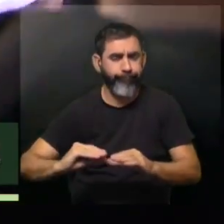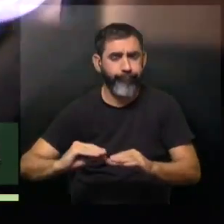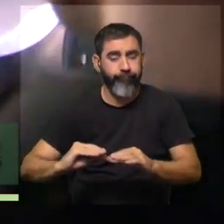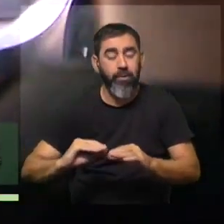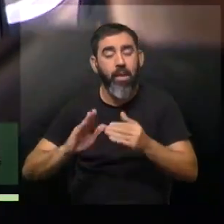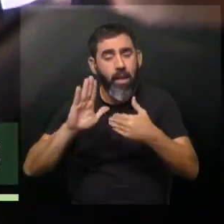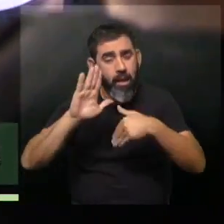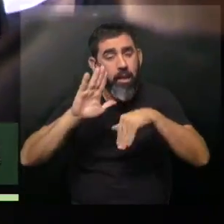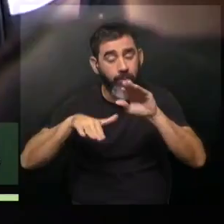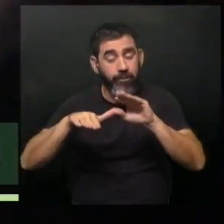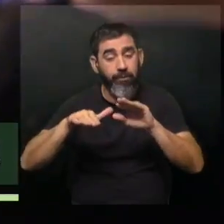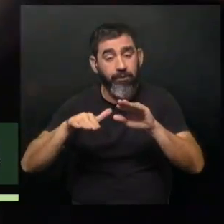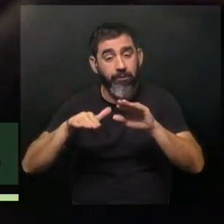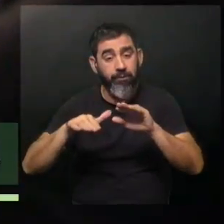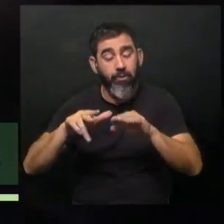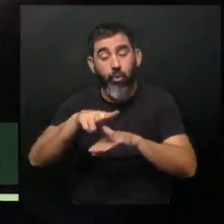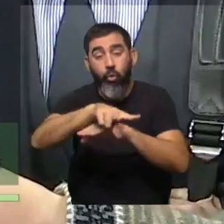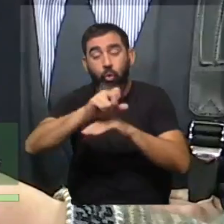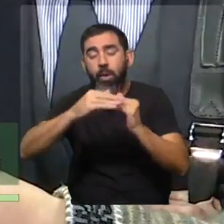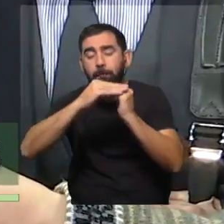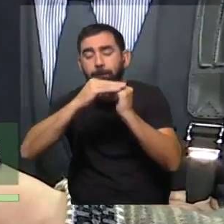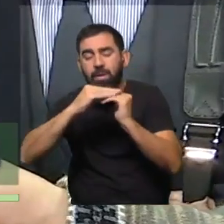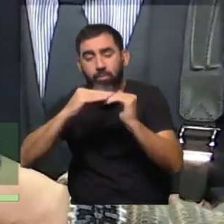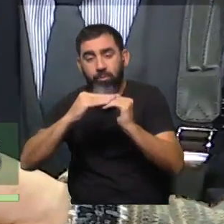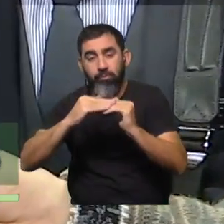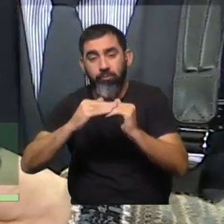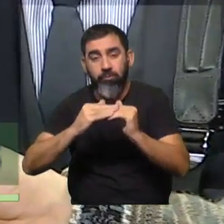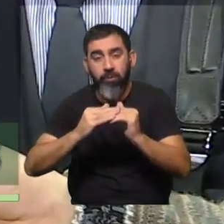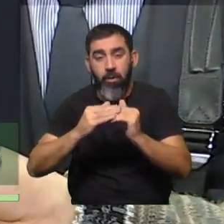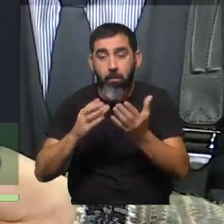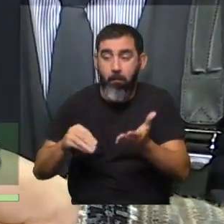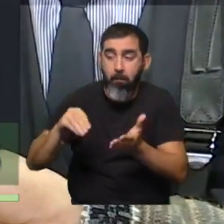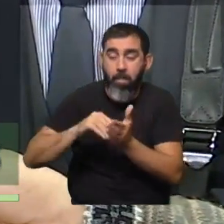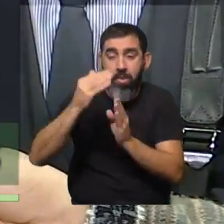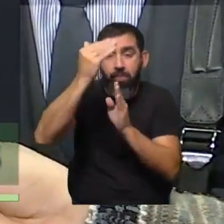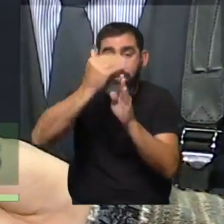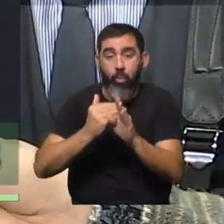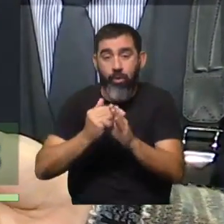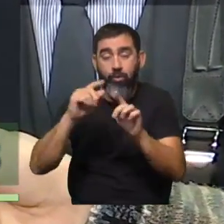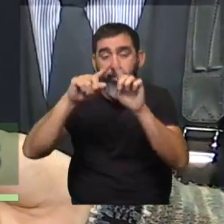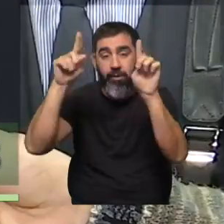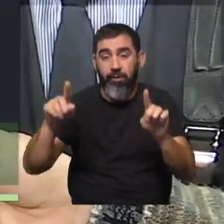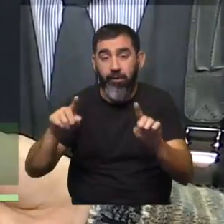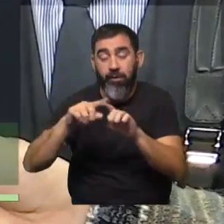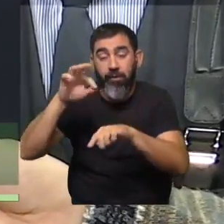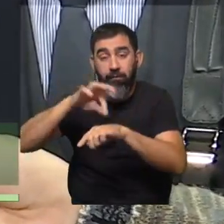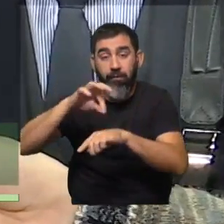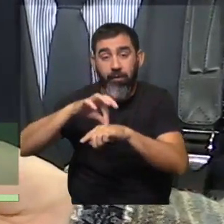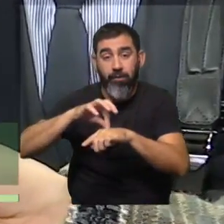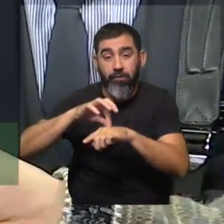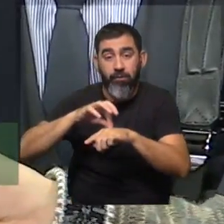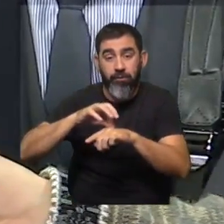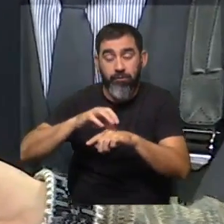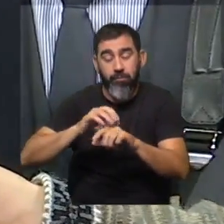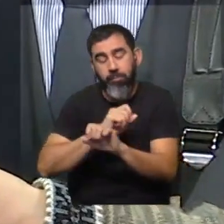muchos de ellos y si vamos cobran lo mínimo Entonces sí si le imple mentábamos le seguimos poniendo descuento a su sueldo que muchas veces son